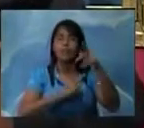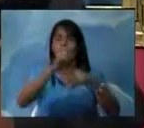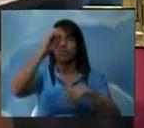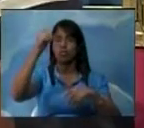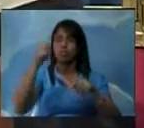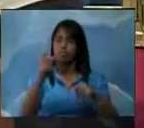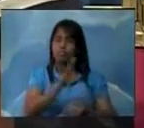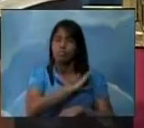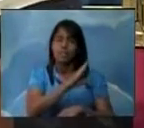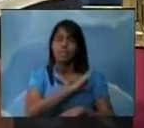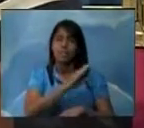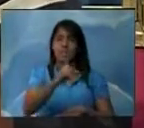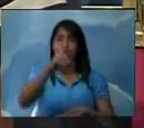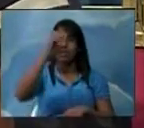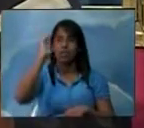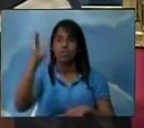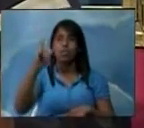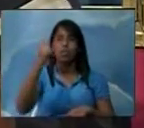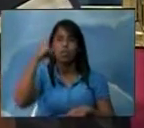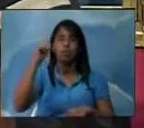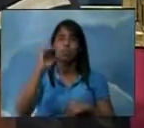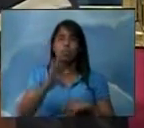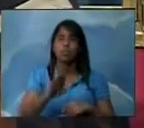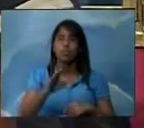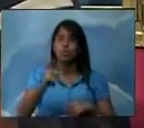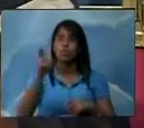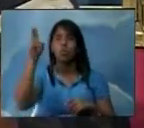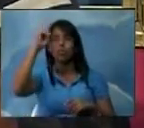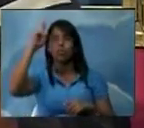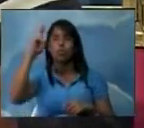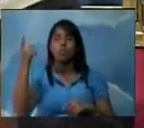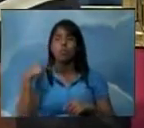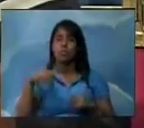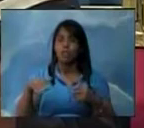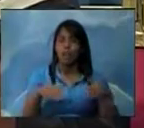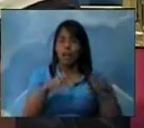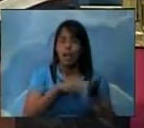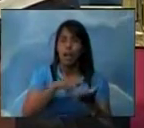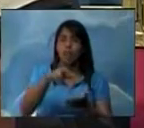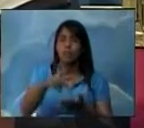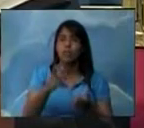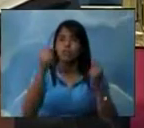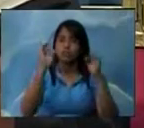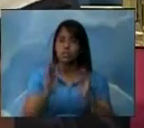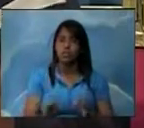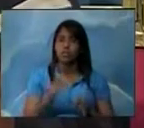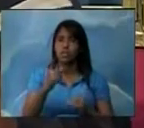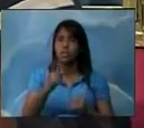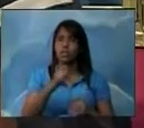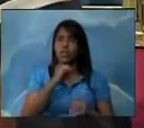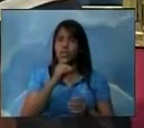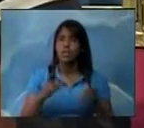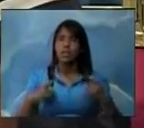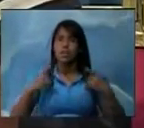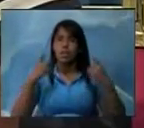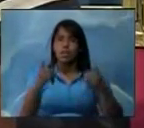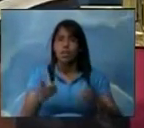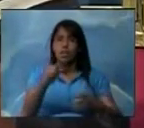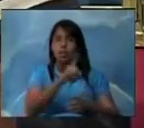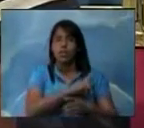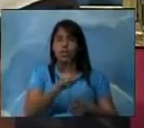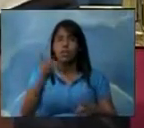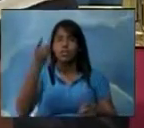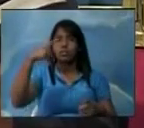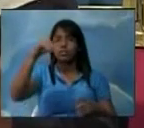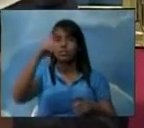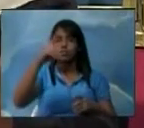Dios, pertenencia de Dios. Y por tal motivo tenemos que caminar y actuar como tales. Esta decisión de